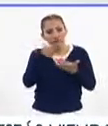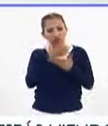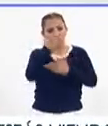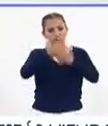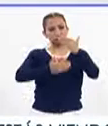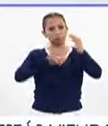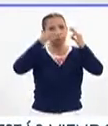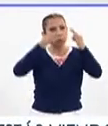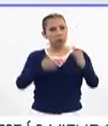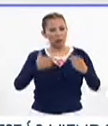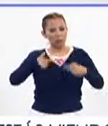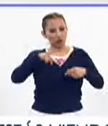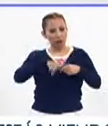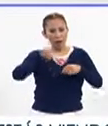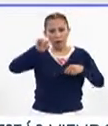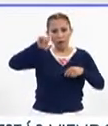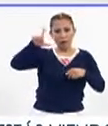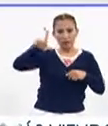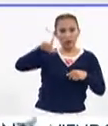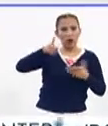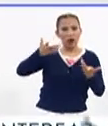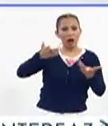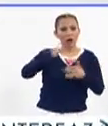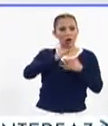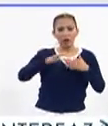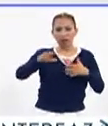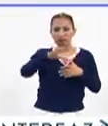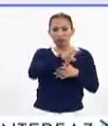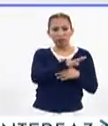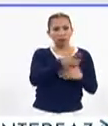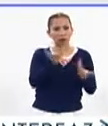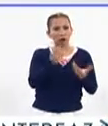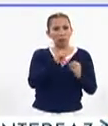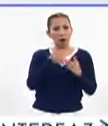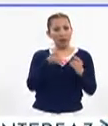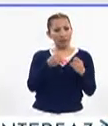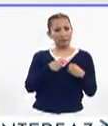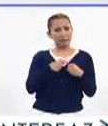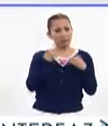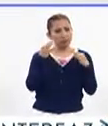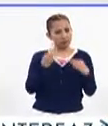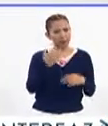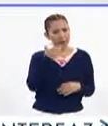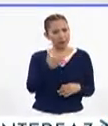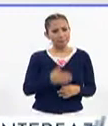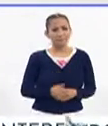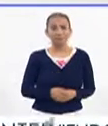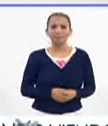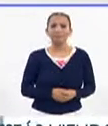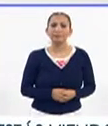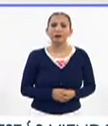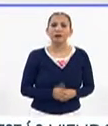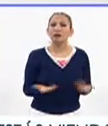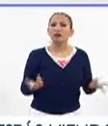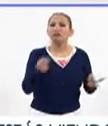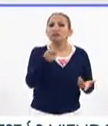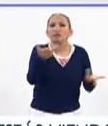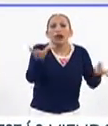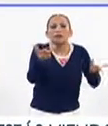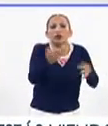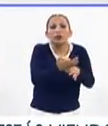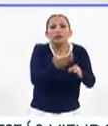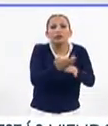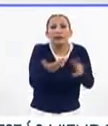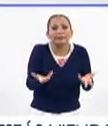desarrollarse de forma personal, profesional y todas las aristas y tener una calidad de vida apropiada. ¿Qué se está haciendo en